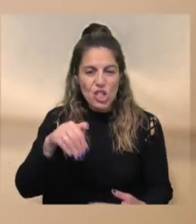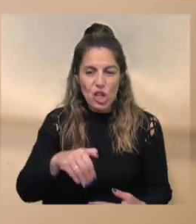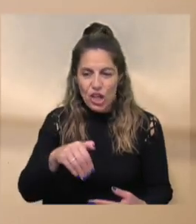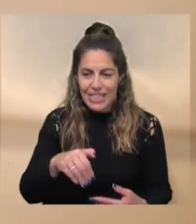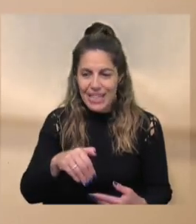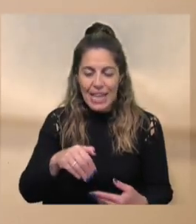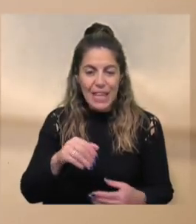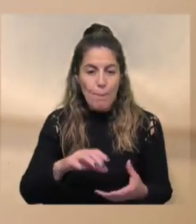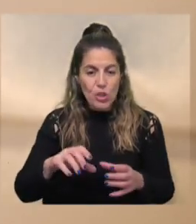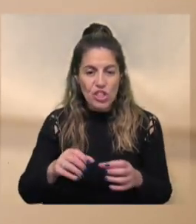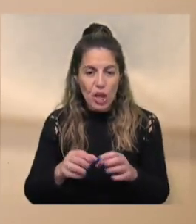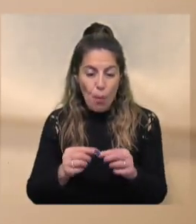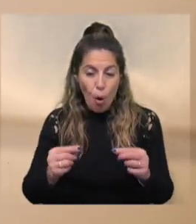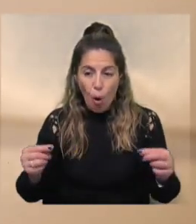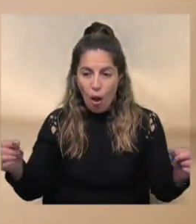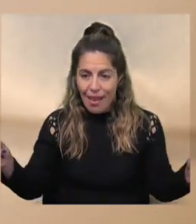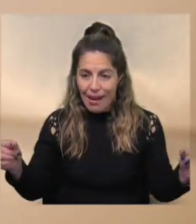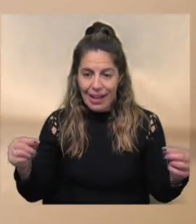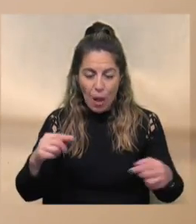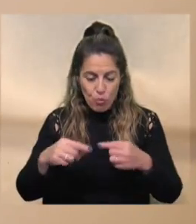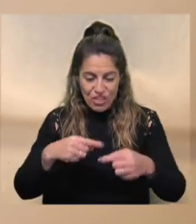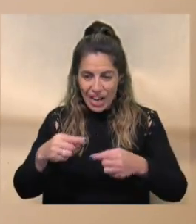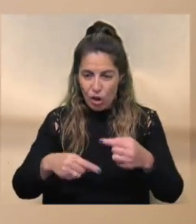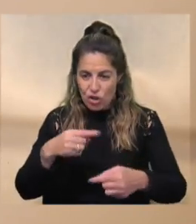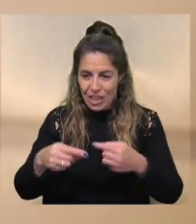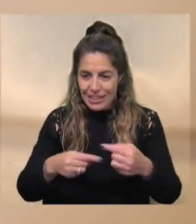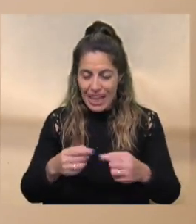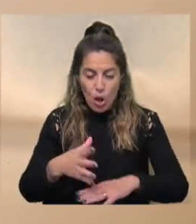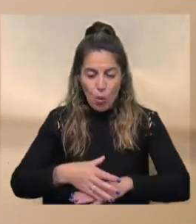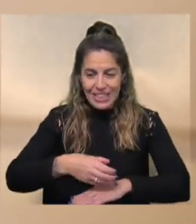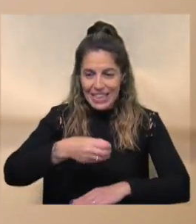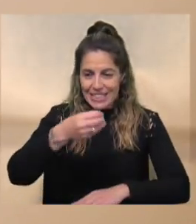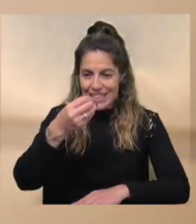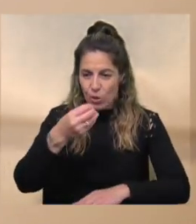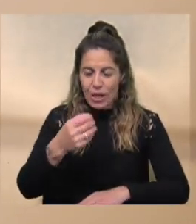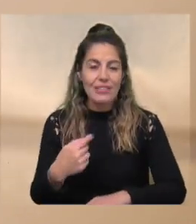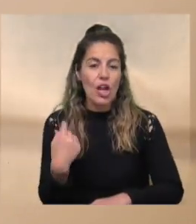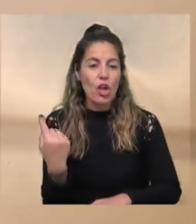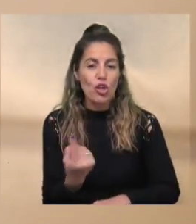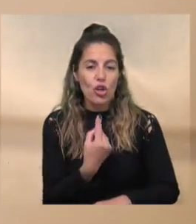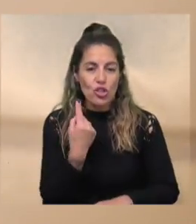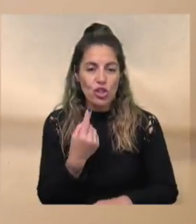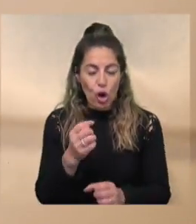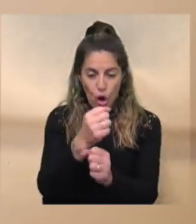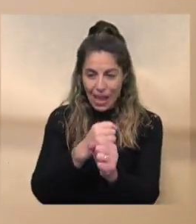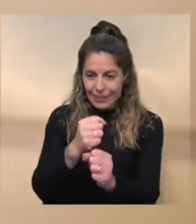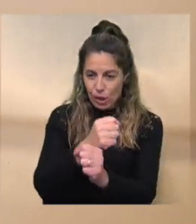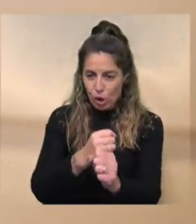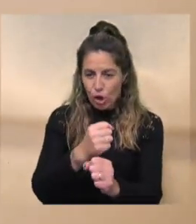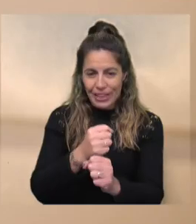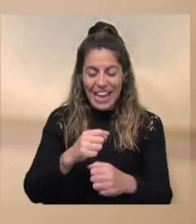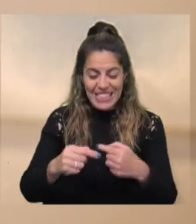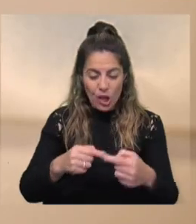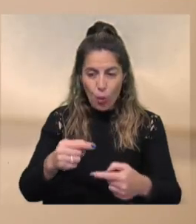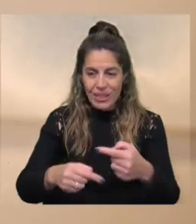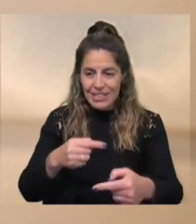está toda enrolladita en el núcleo de nuestras células, de cada una de nuestras células, y nosotros con las tecnologías de secuenciación